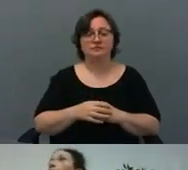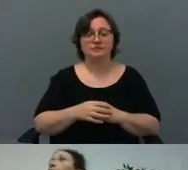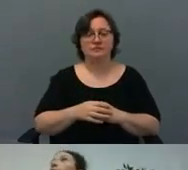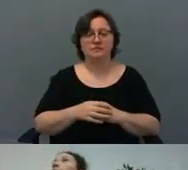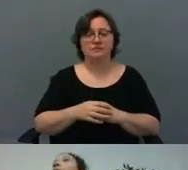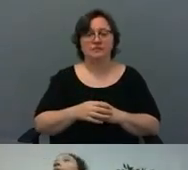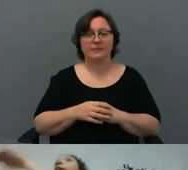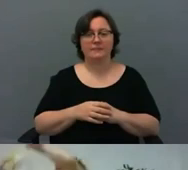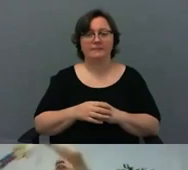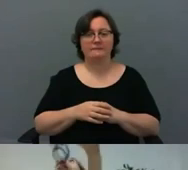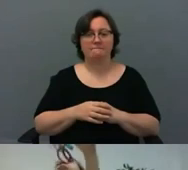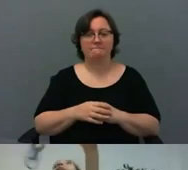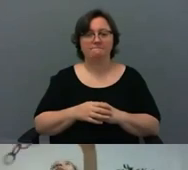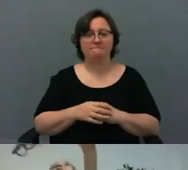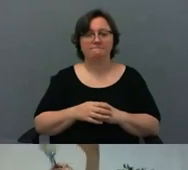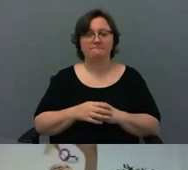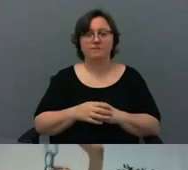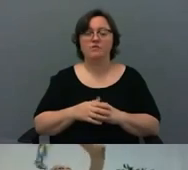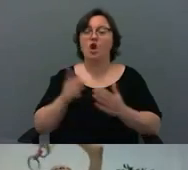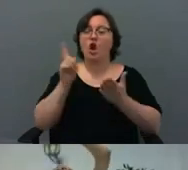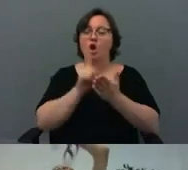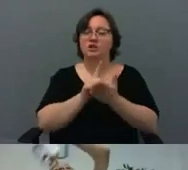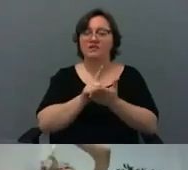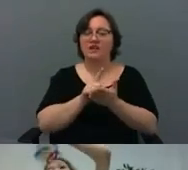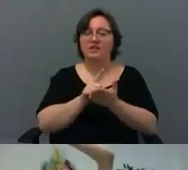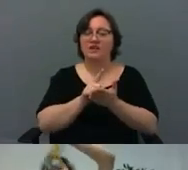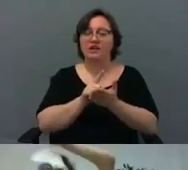porque bueno, a decir